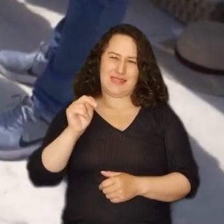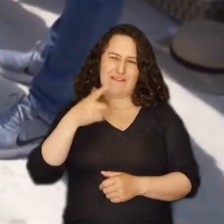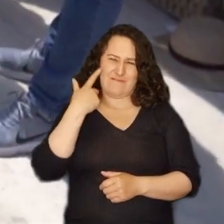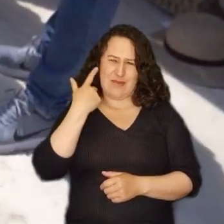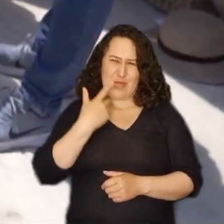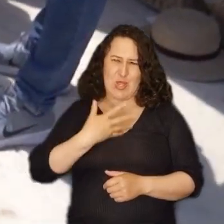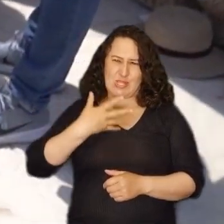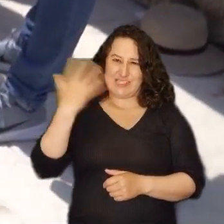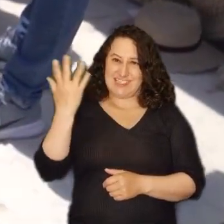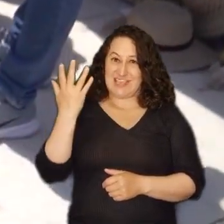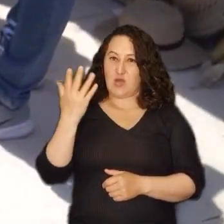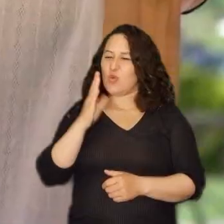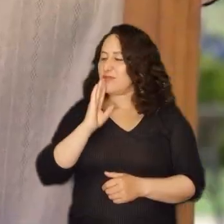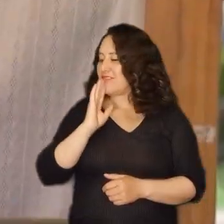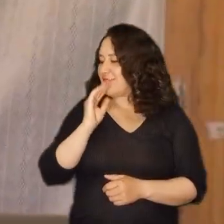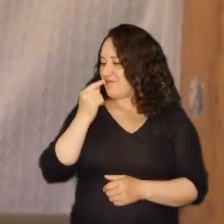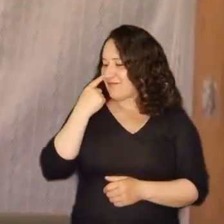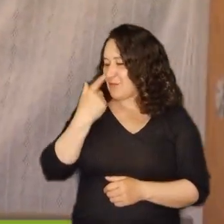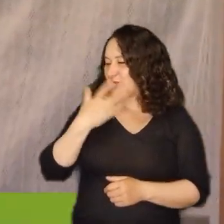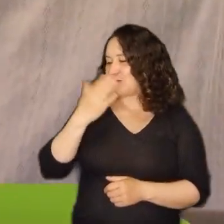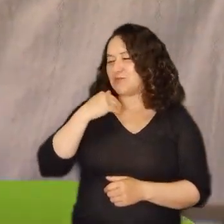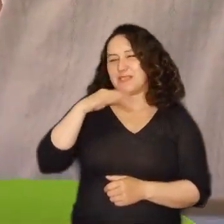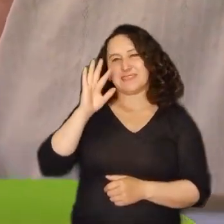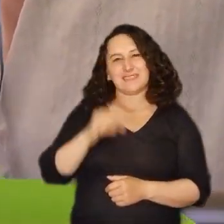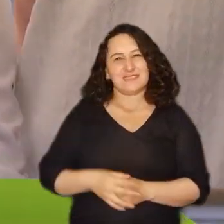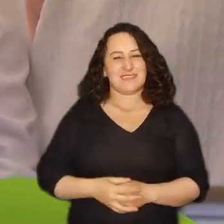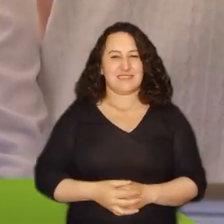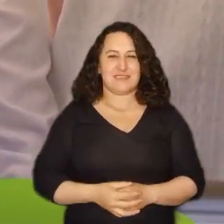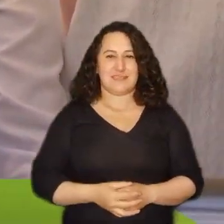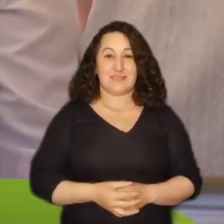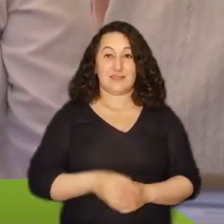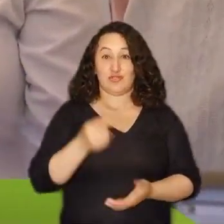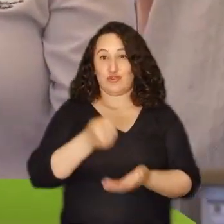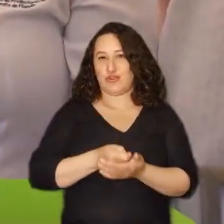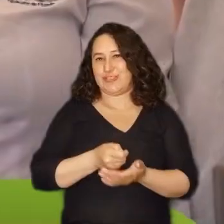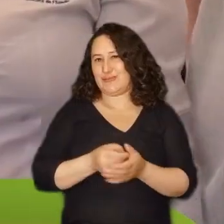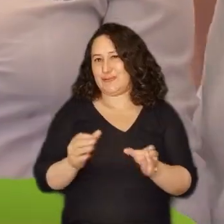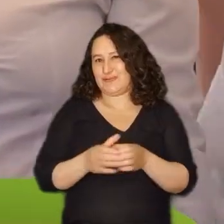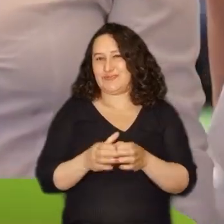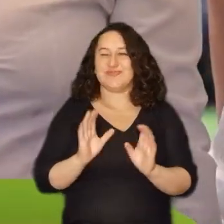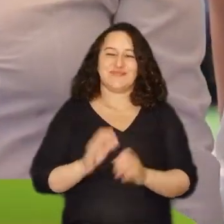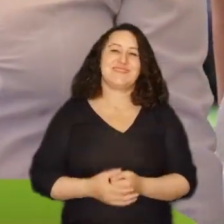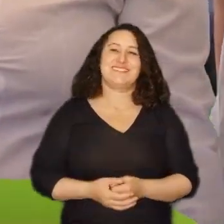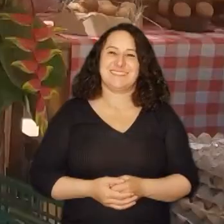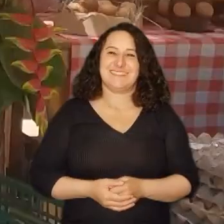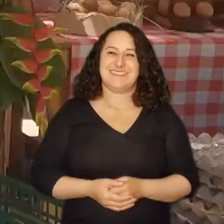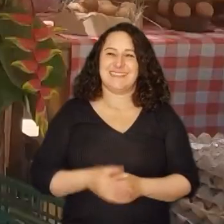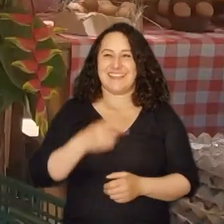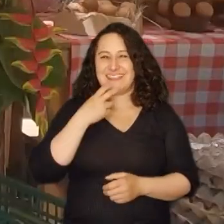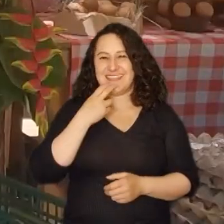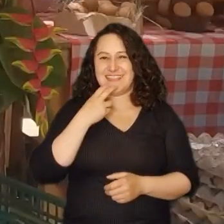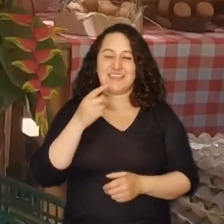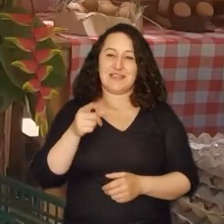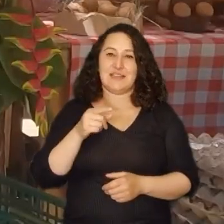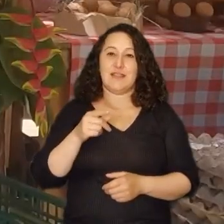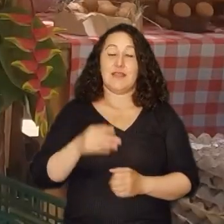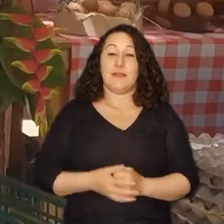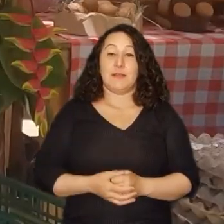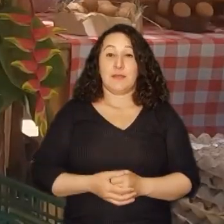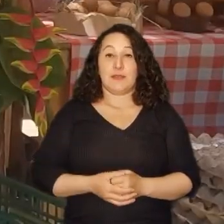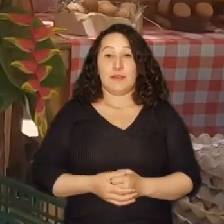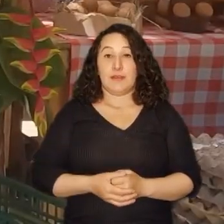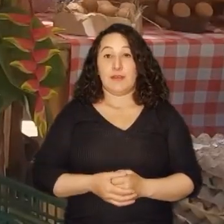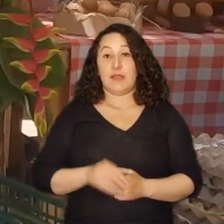famosa de todos, diría yo, ¿o quién es el más famoso acá de todos? La asociación. Exacto. Pues está Jazmín.